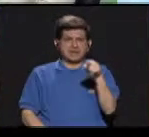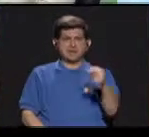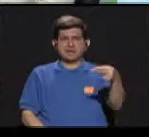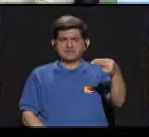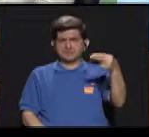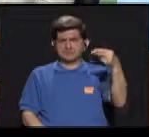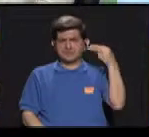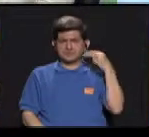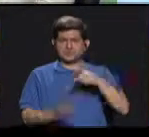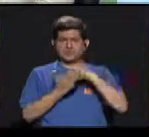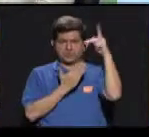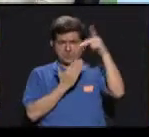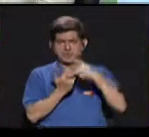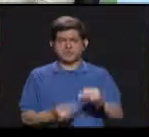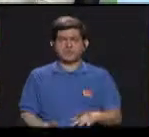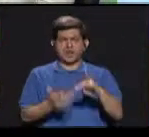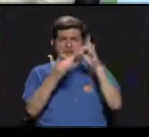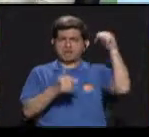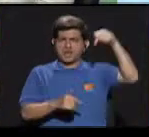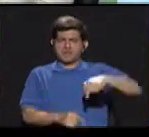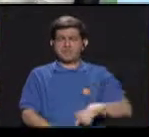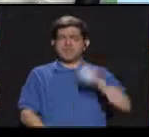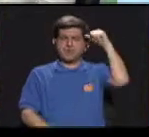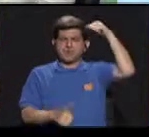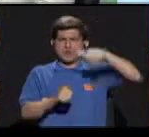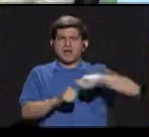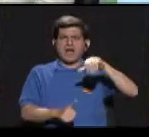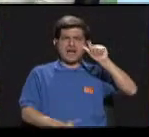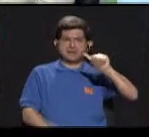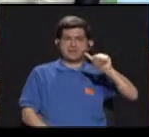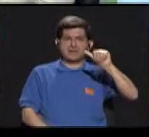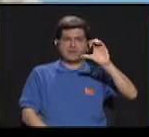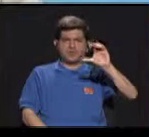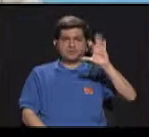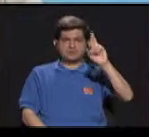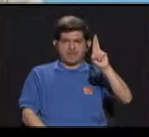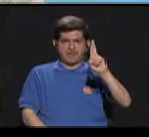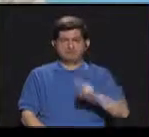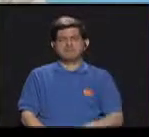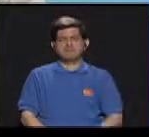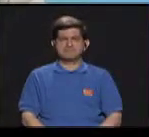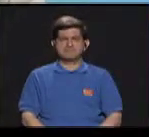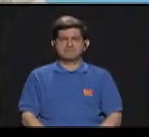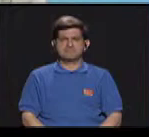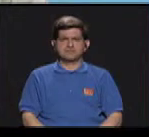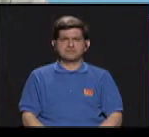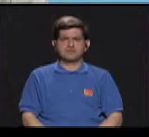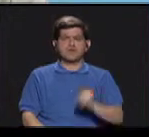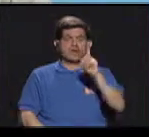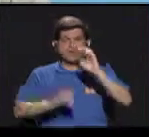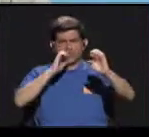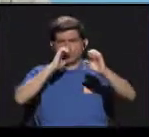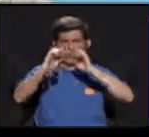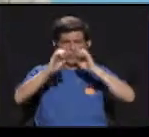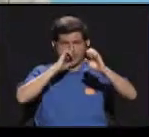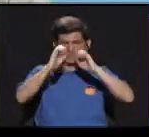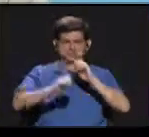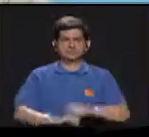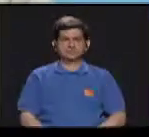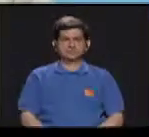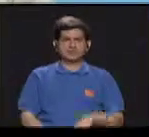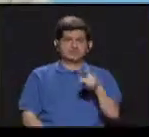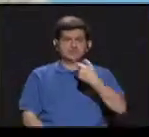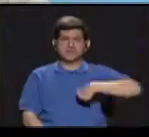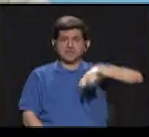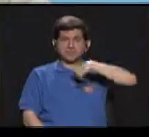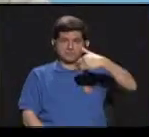recuento del programa especial de hoy en homenaje a don Alfredo Cattaneo con una entrevista